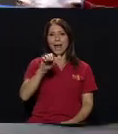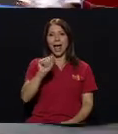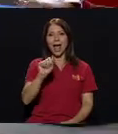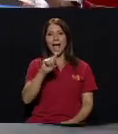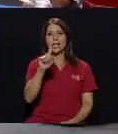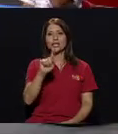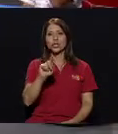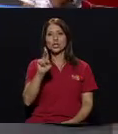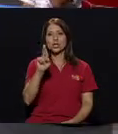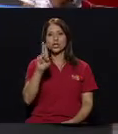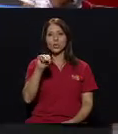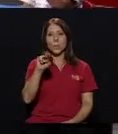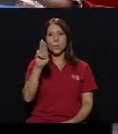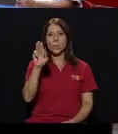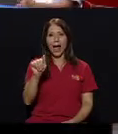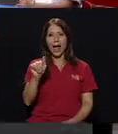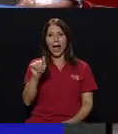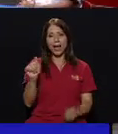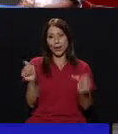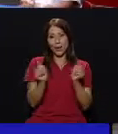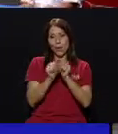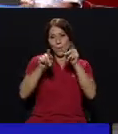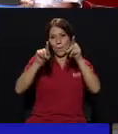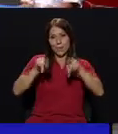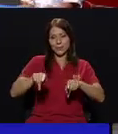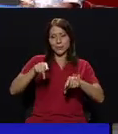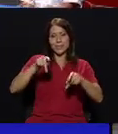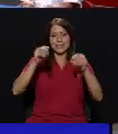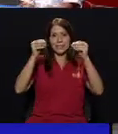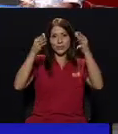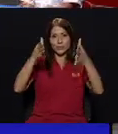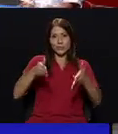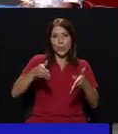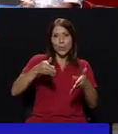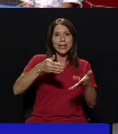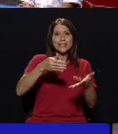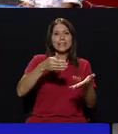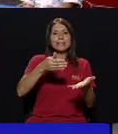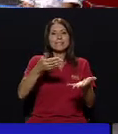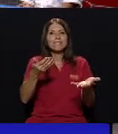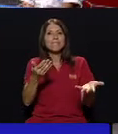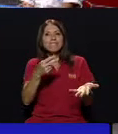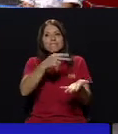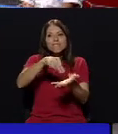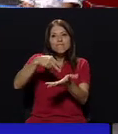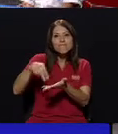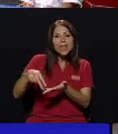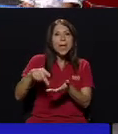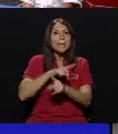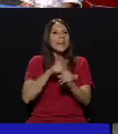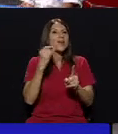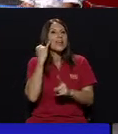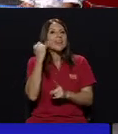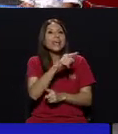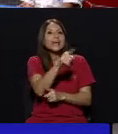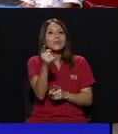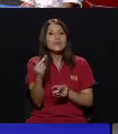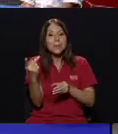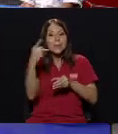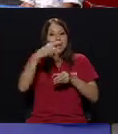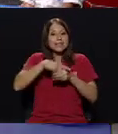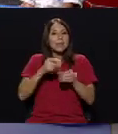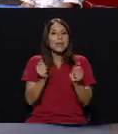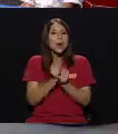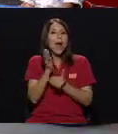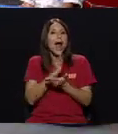de accesorio o color o algo que tenga que ver con las abejas, es así, ¿verdad? Sí. Para que la gente pues vaya y participe